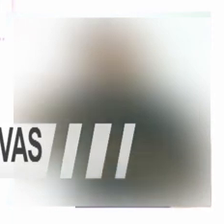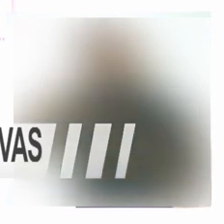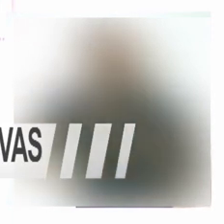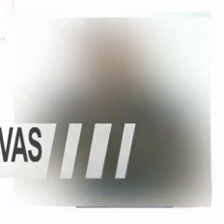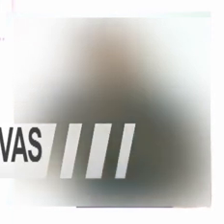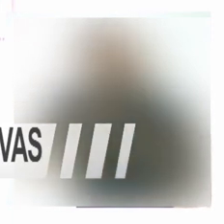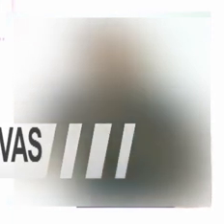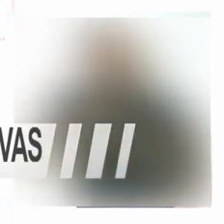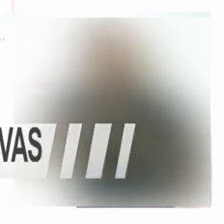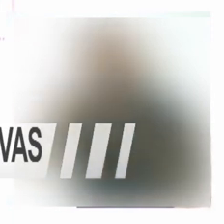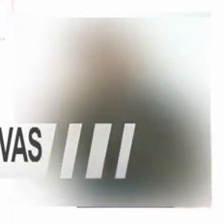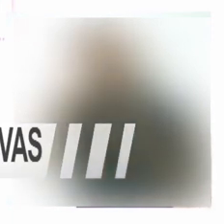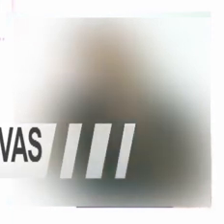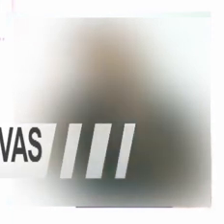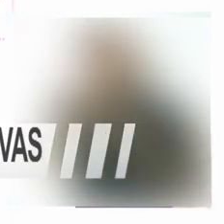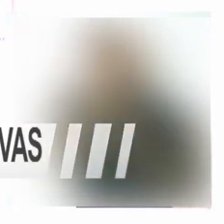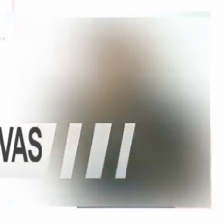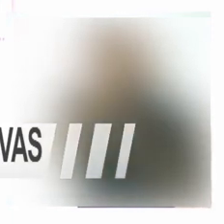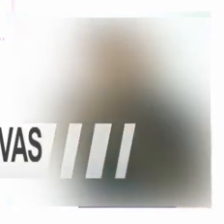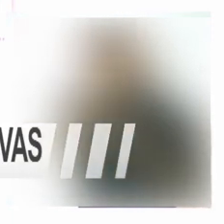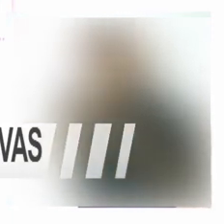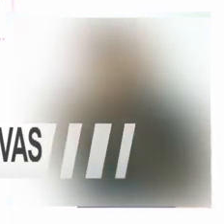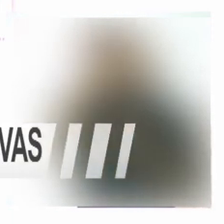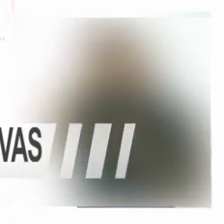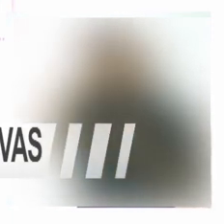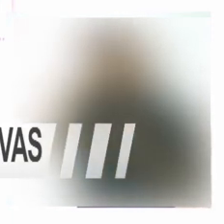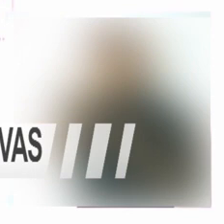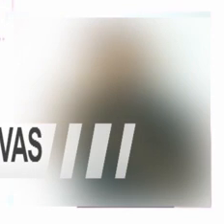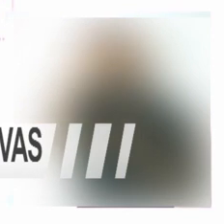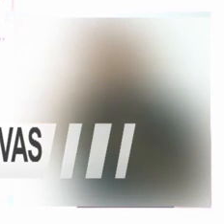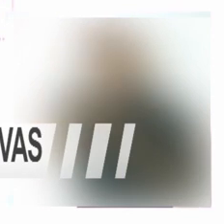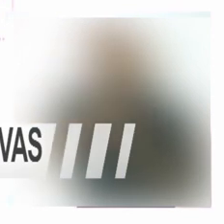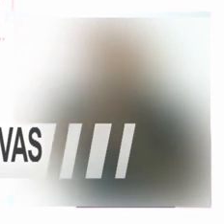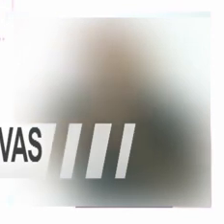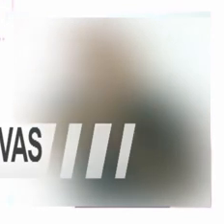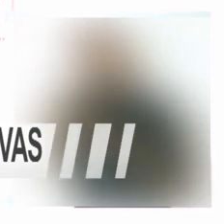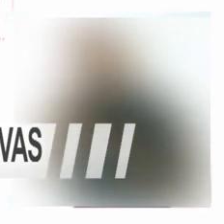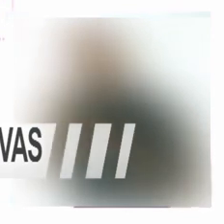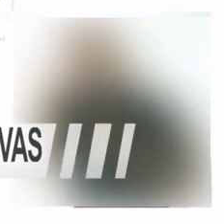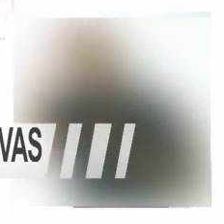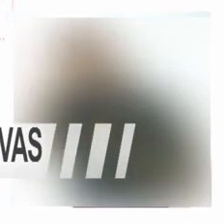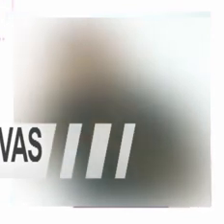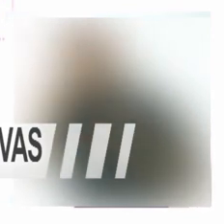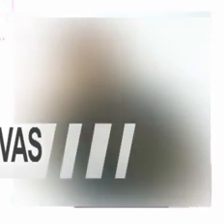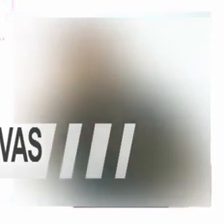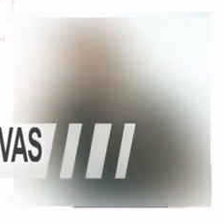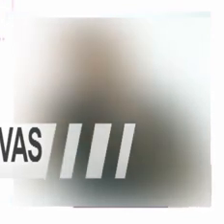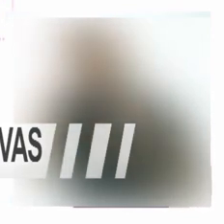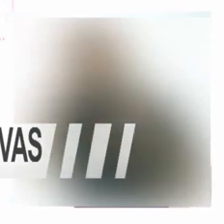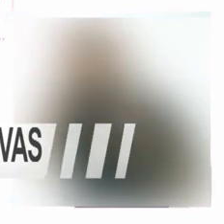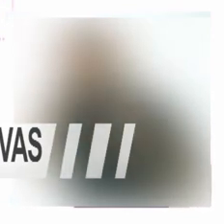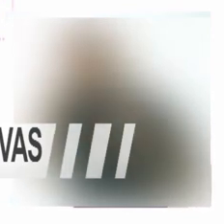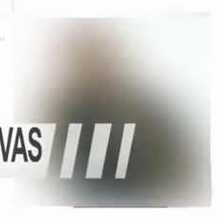20 28 de marzo al 10 de abril durante estos 14 días que se evaluaron con los 14 días